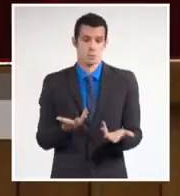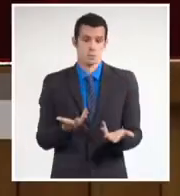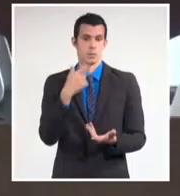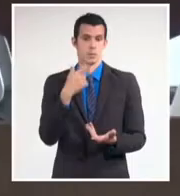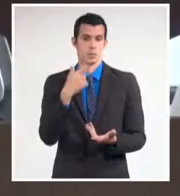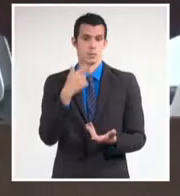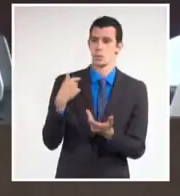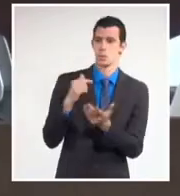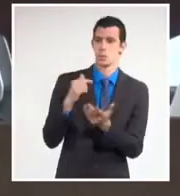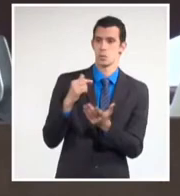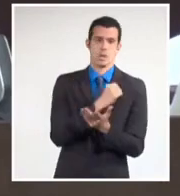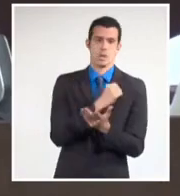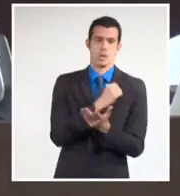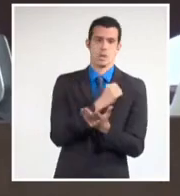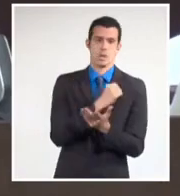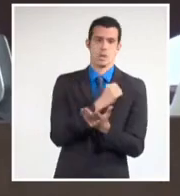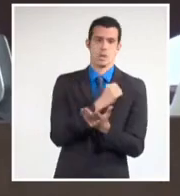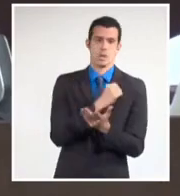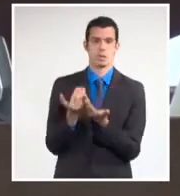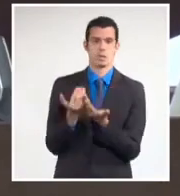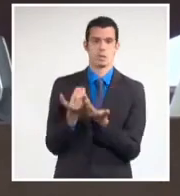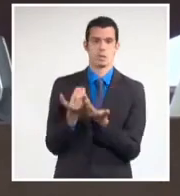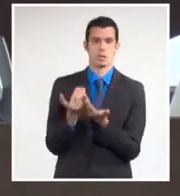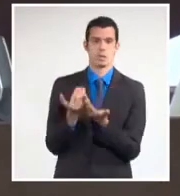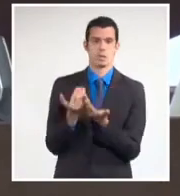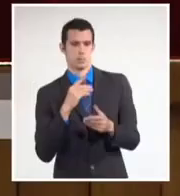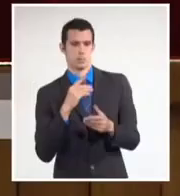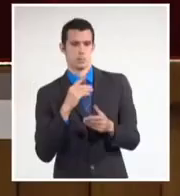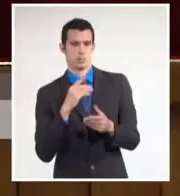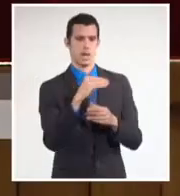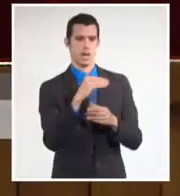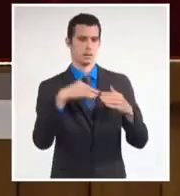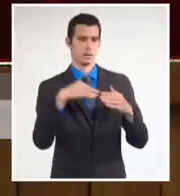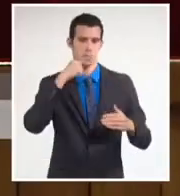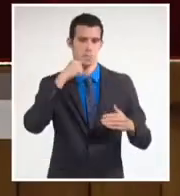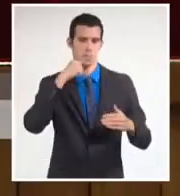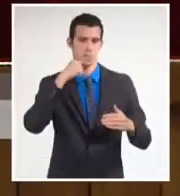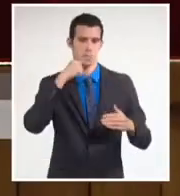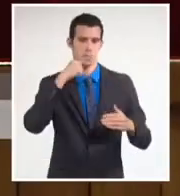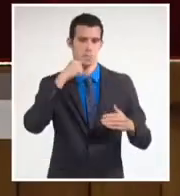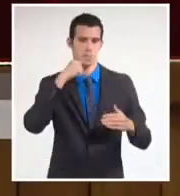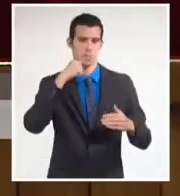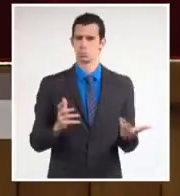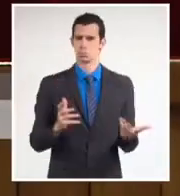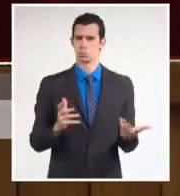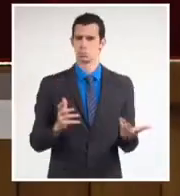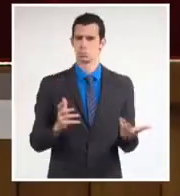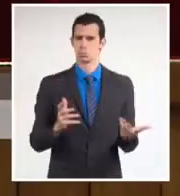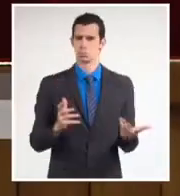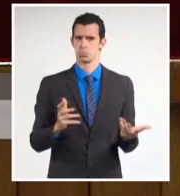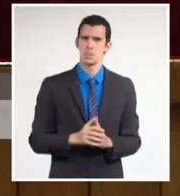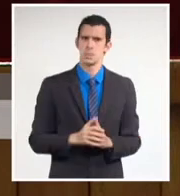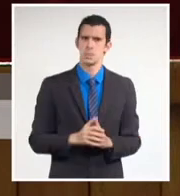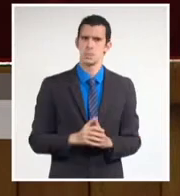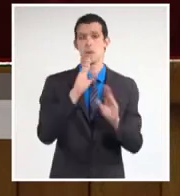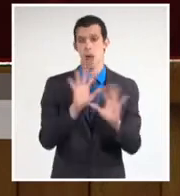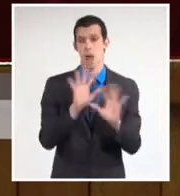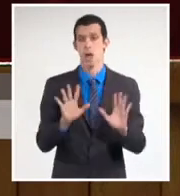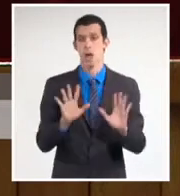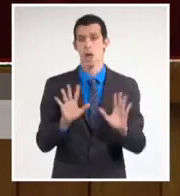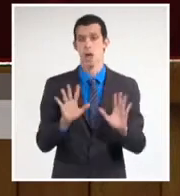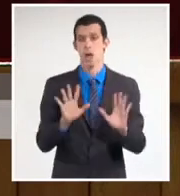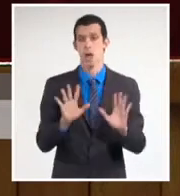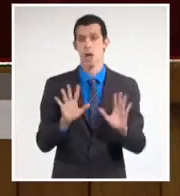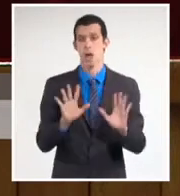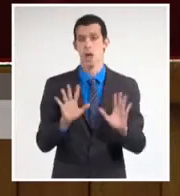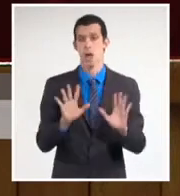estatal. Entonces, en la práctica lo que está sucediendo es lo que todos conocemos. Ese sector no estatal muchas veces está adquiriendo esa divisa en el mercado